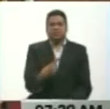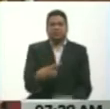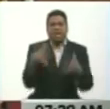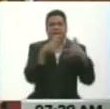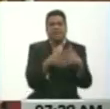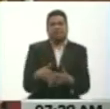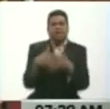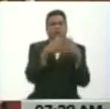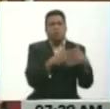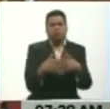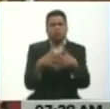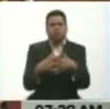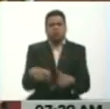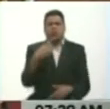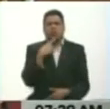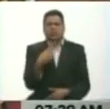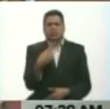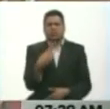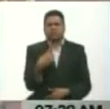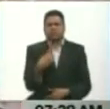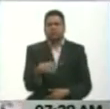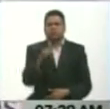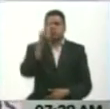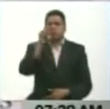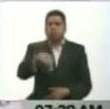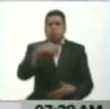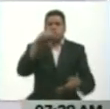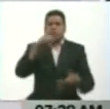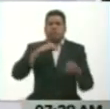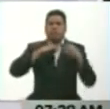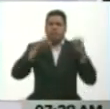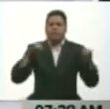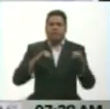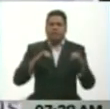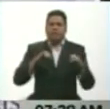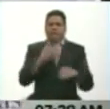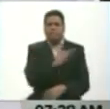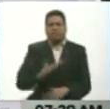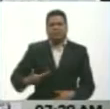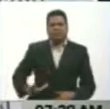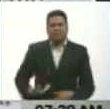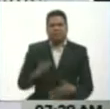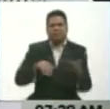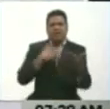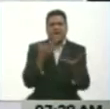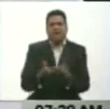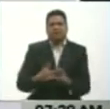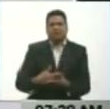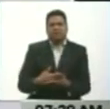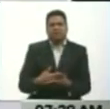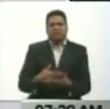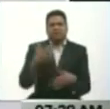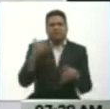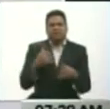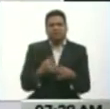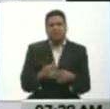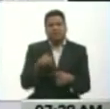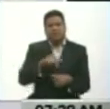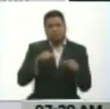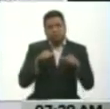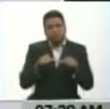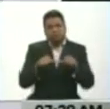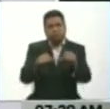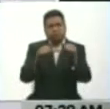Unidos vaticina que Maduro no acabará su mandato. El presidente venezolano, cada vez con menos apoyos dentro